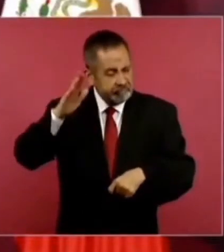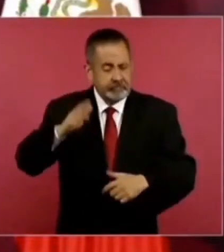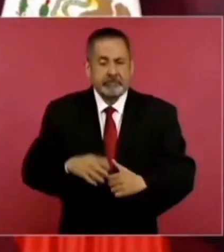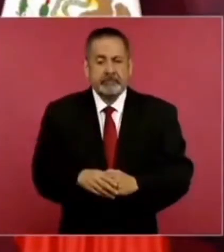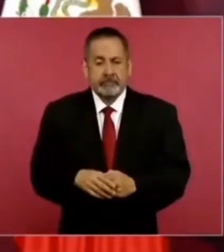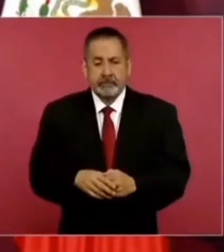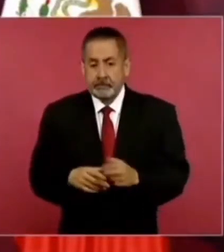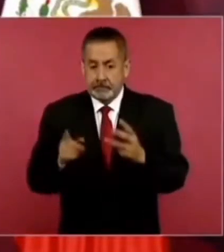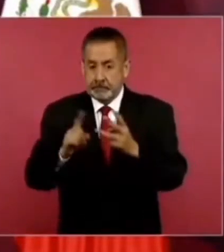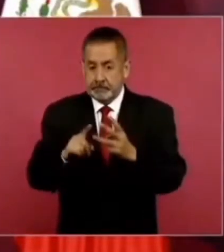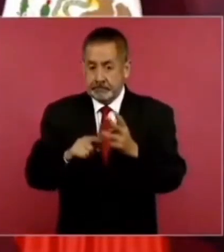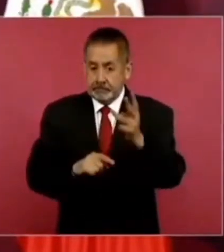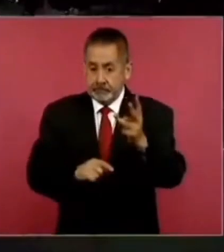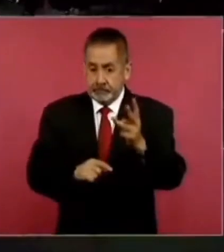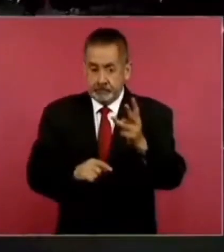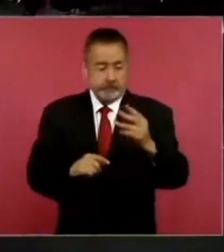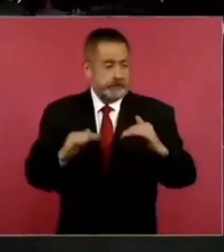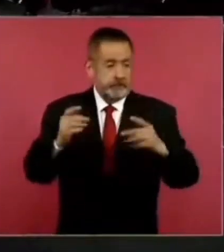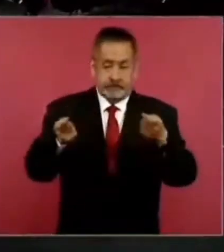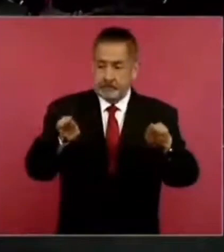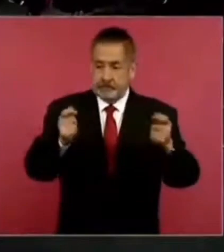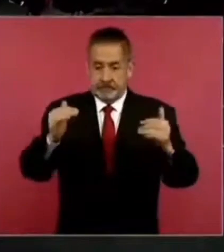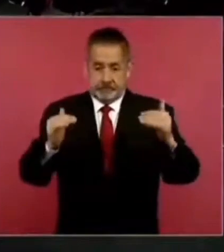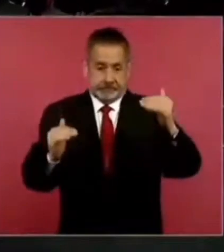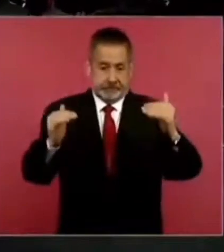Y lo tercero, sobre los equilibrios,